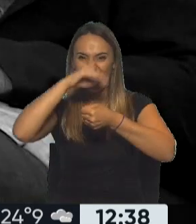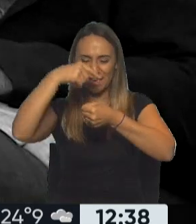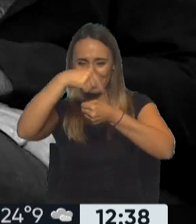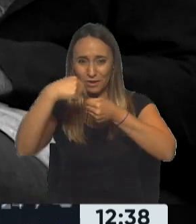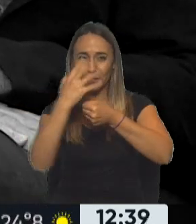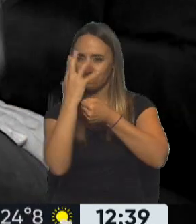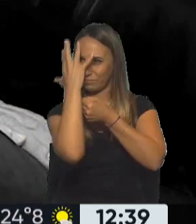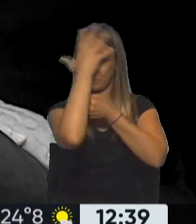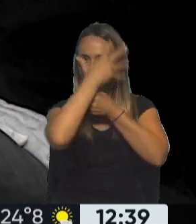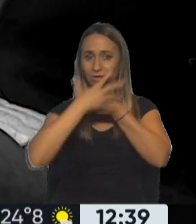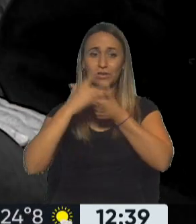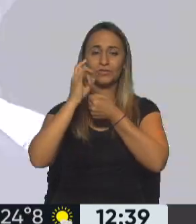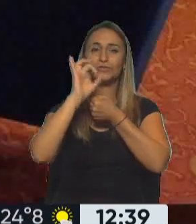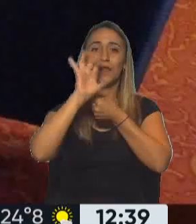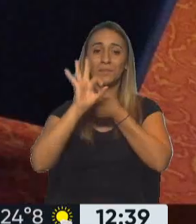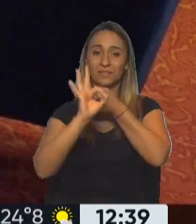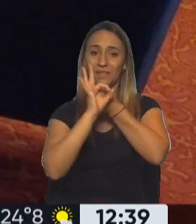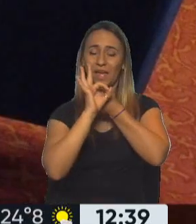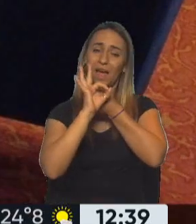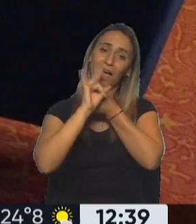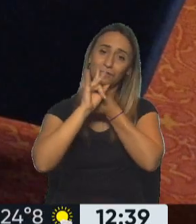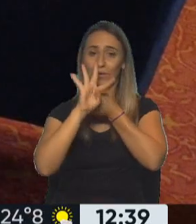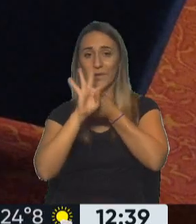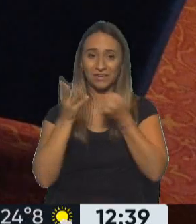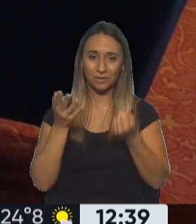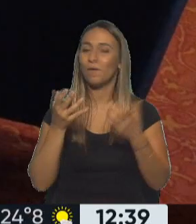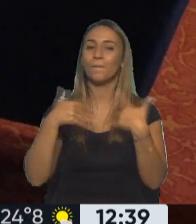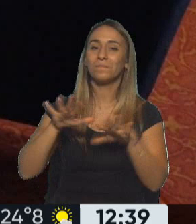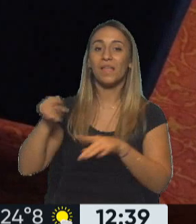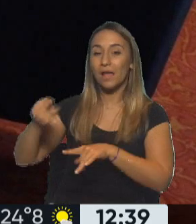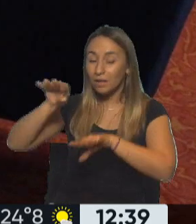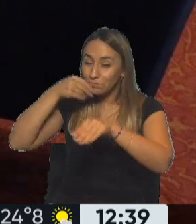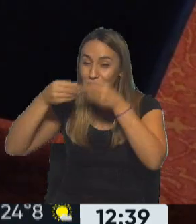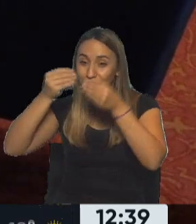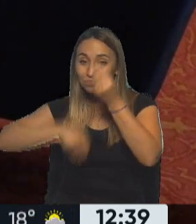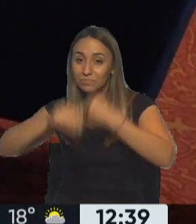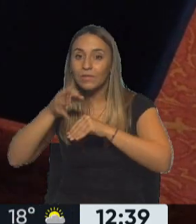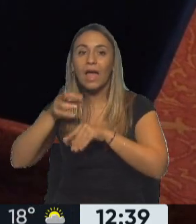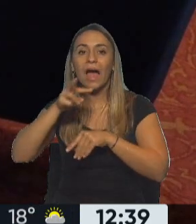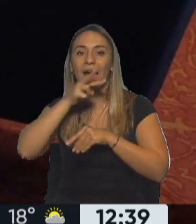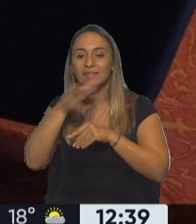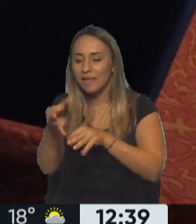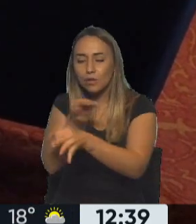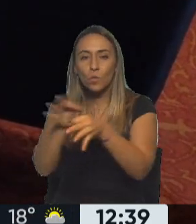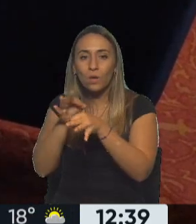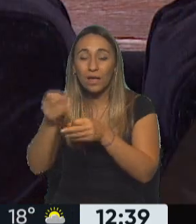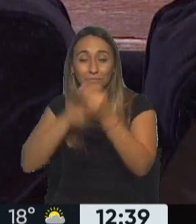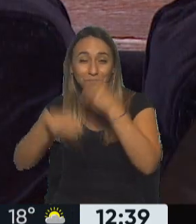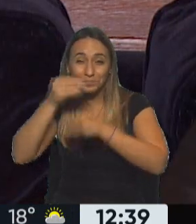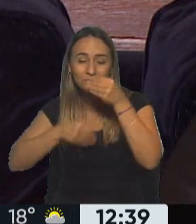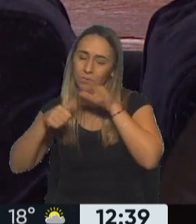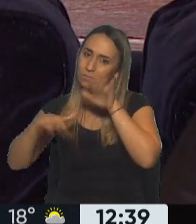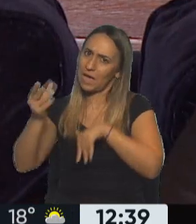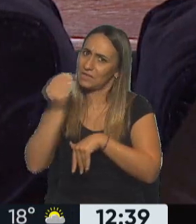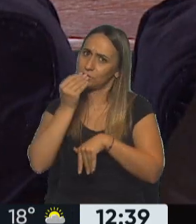Se veía la parte azul y amarilla, nada más. El devorador de aceitunas es el amigo que. Sos el que más